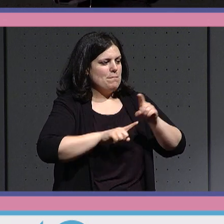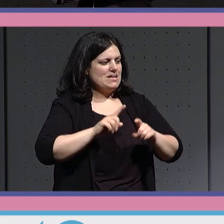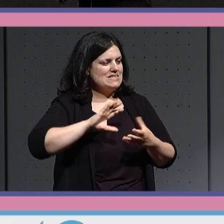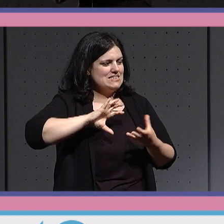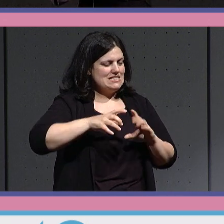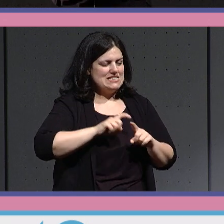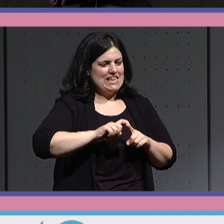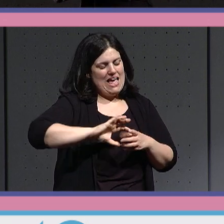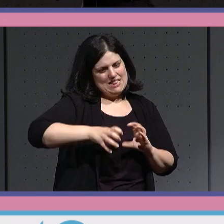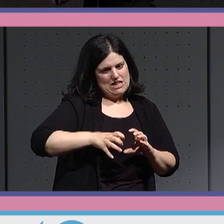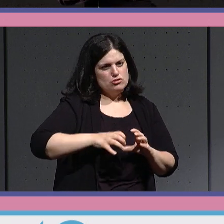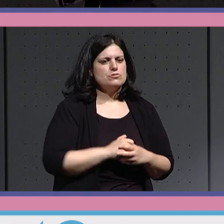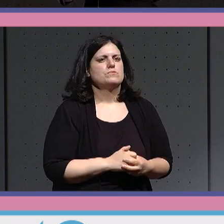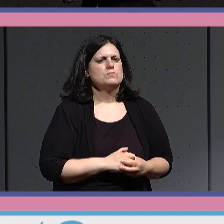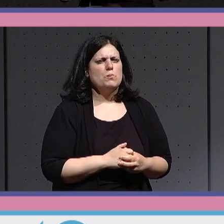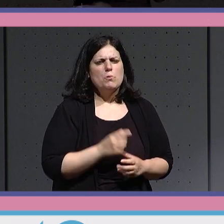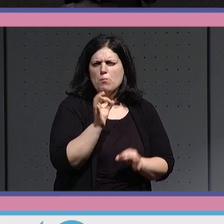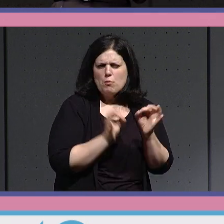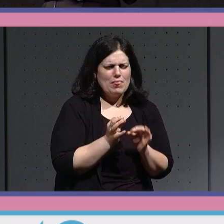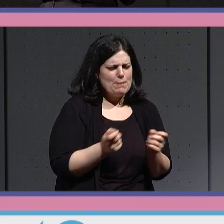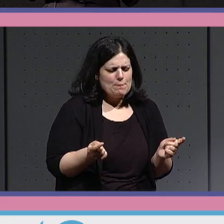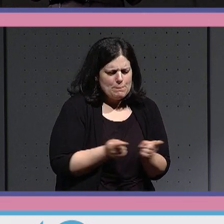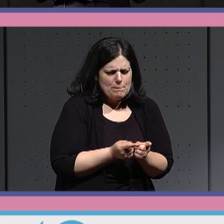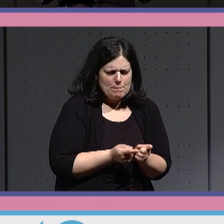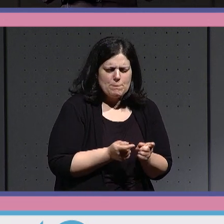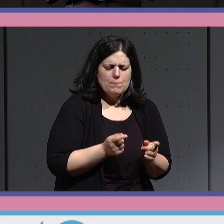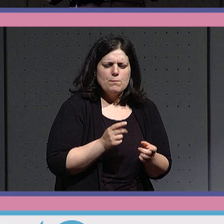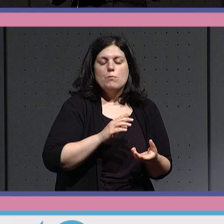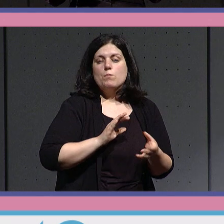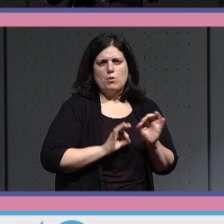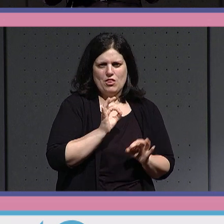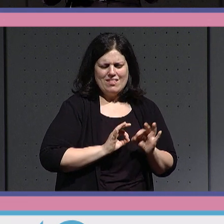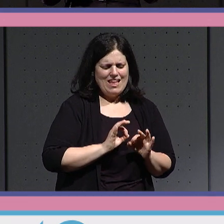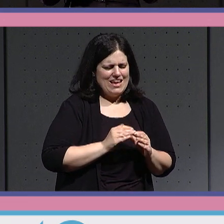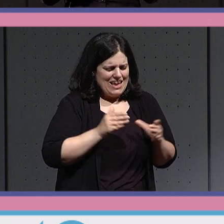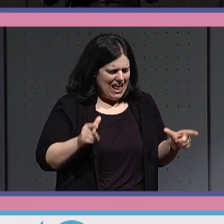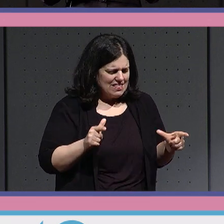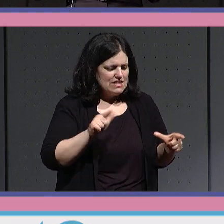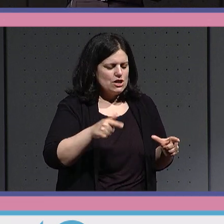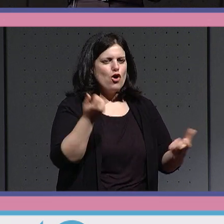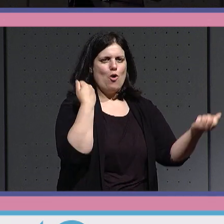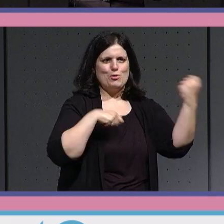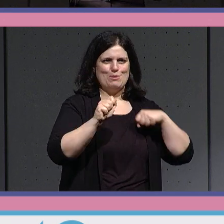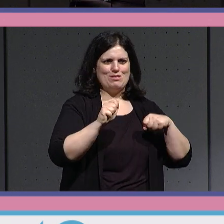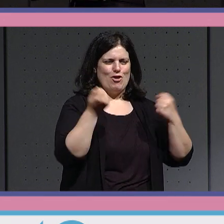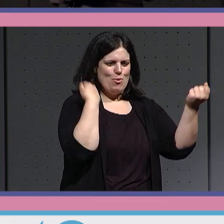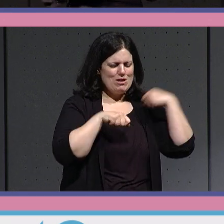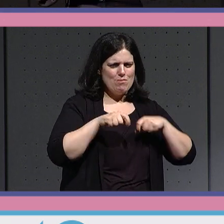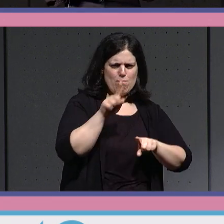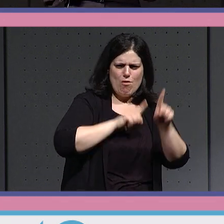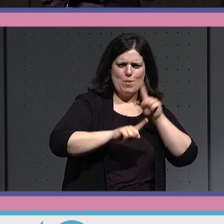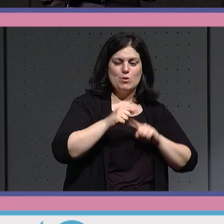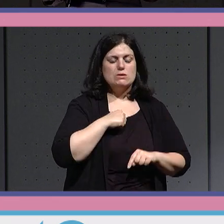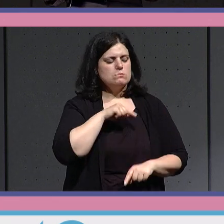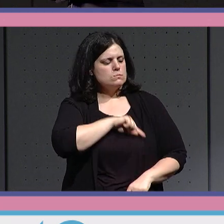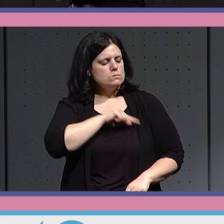que en un porcentaje muy importante son problemas de comportamiento, que pueden aparecer porque uno no está a gusto